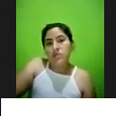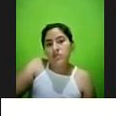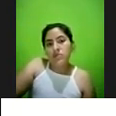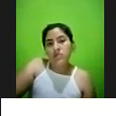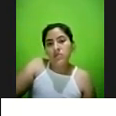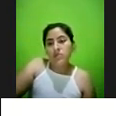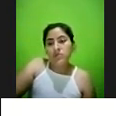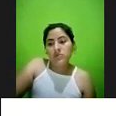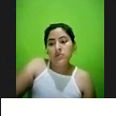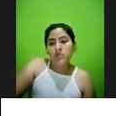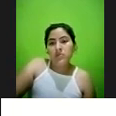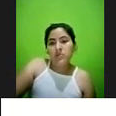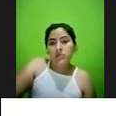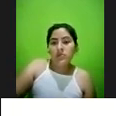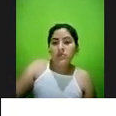¿cómo le podría decir?